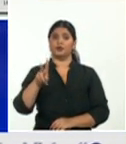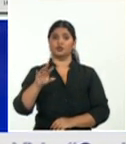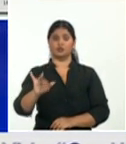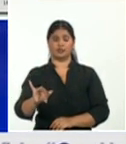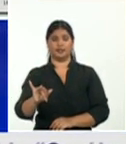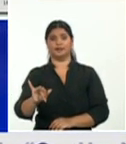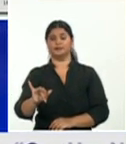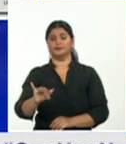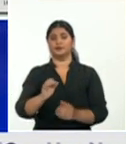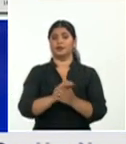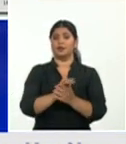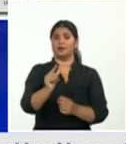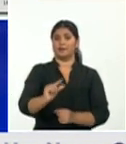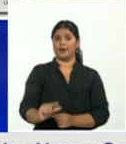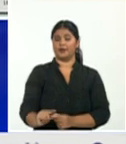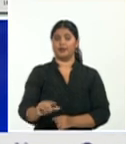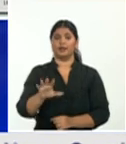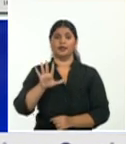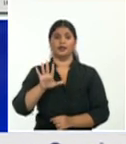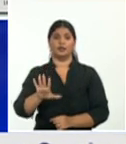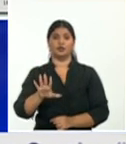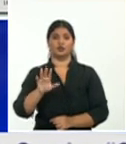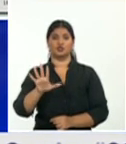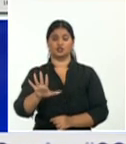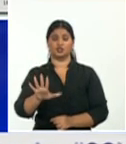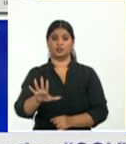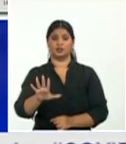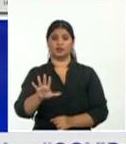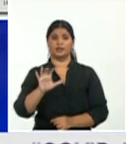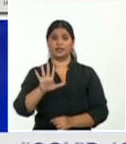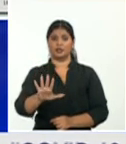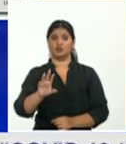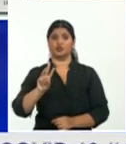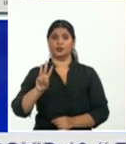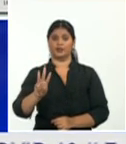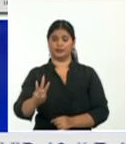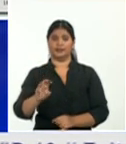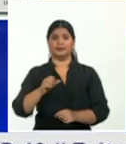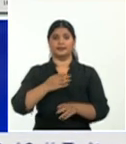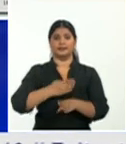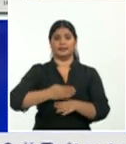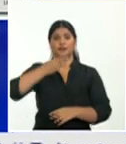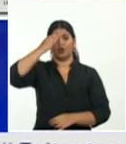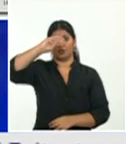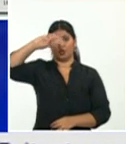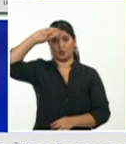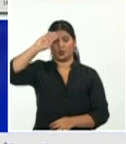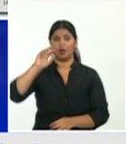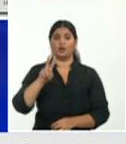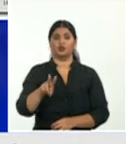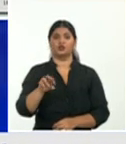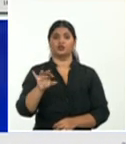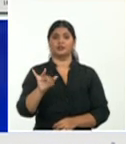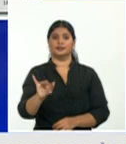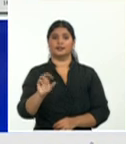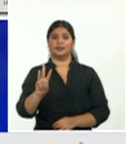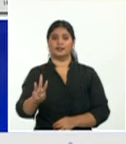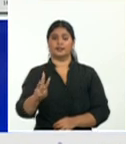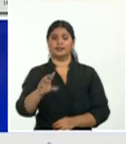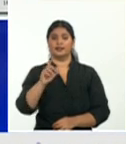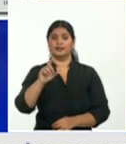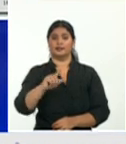en Mayabeque, 553, Santiago de Cuba, 273, Cienfuegos,